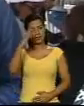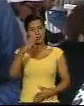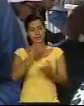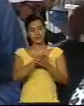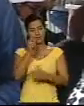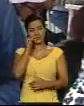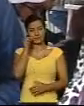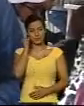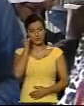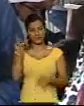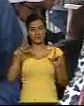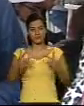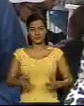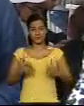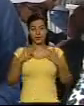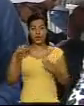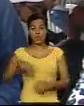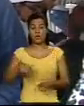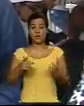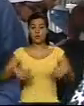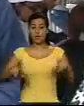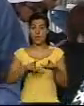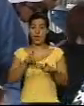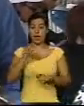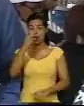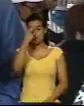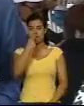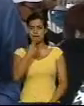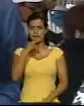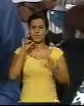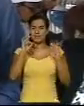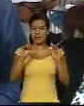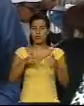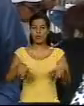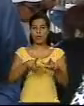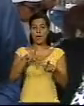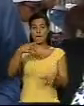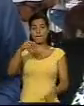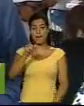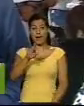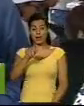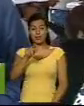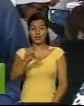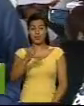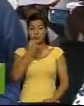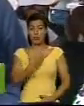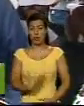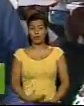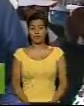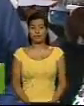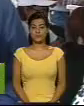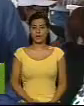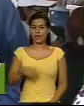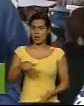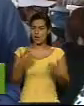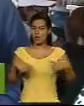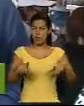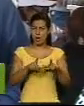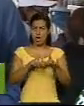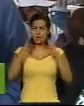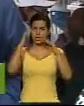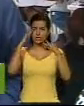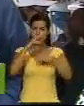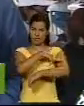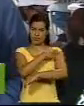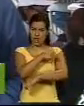Hola, ¿qué tal, amigas y amigos de Vive? Hoy nos encontramos acá en Antímano, específicamente en Parate Bueno, donde uno de los importantes centros de atención médico